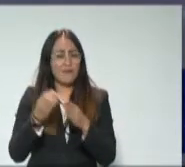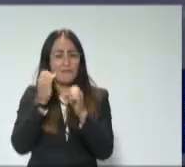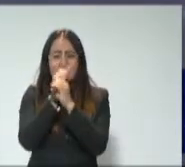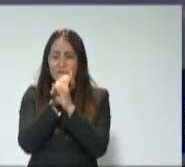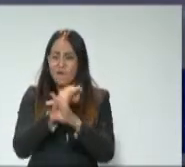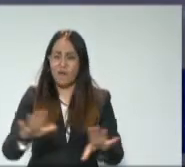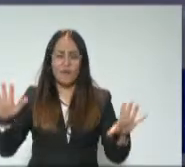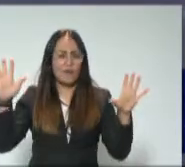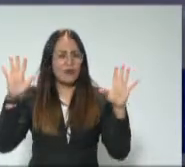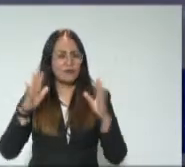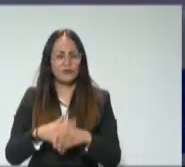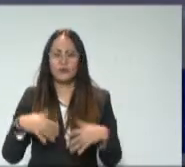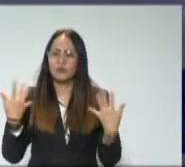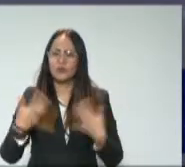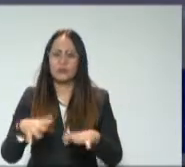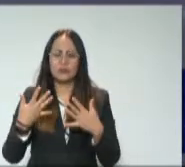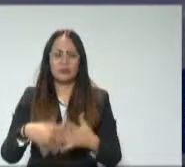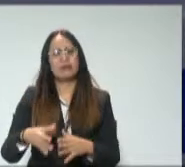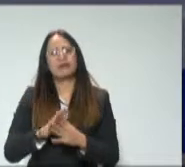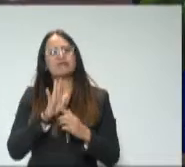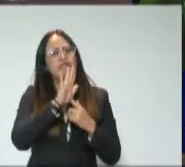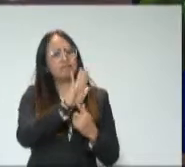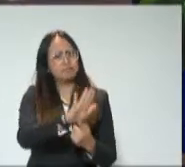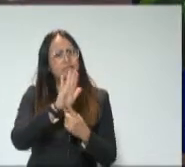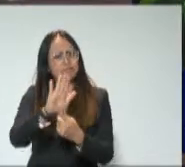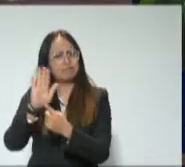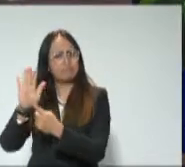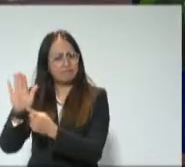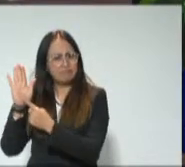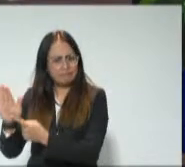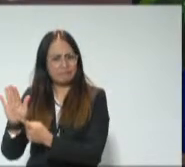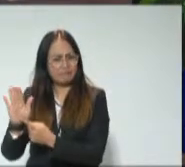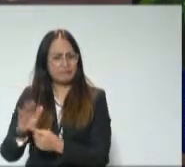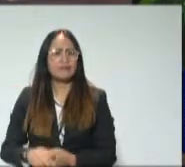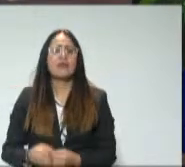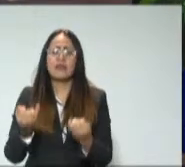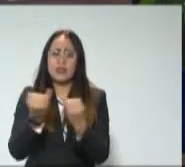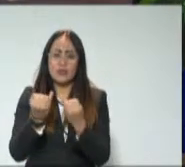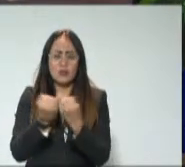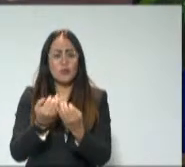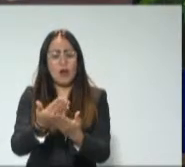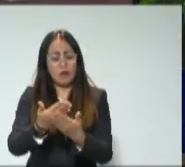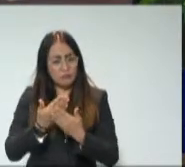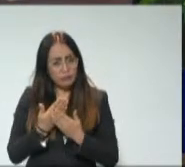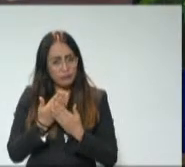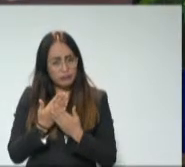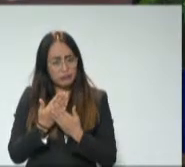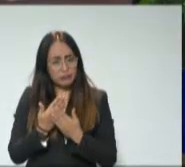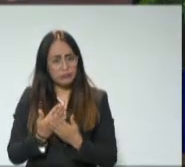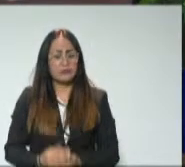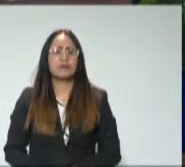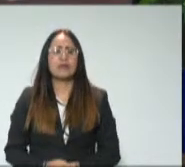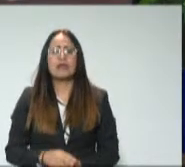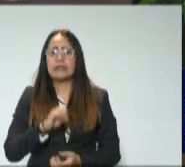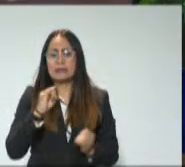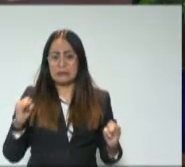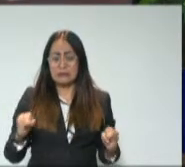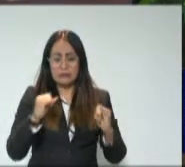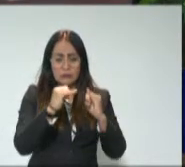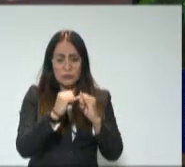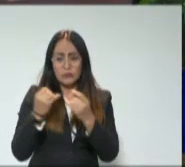información que pueda ser compartido y que nos lo compartan no solamente las